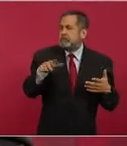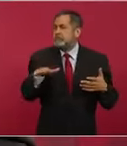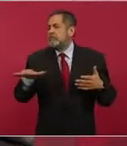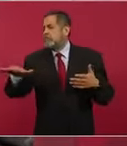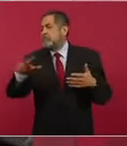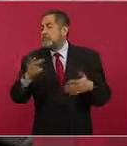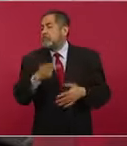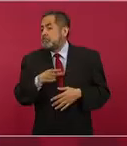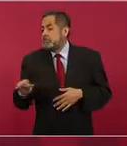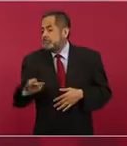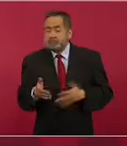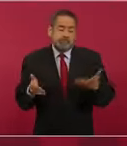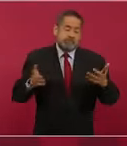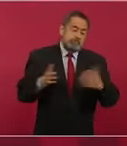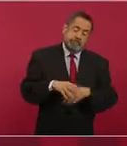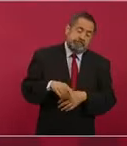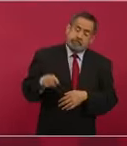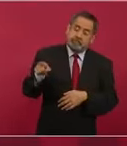es porque